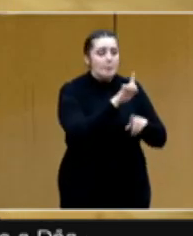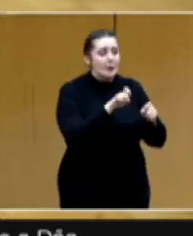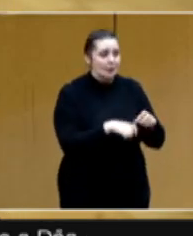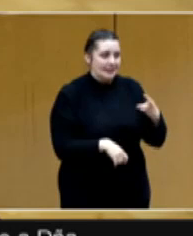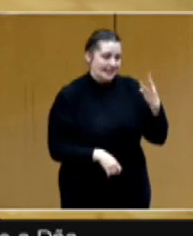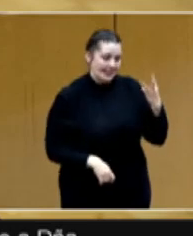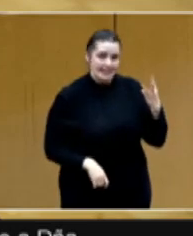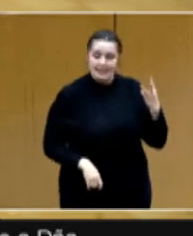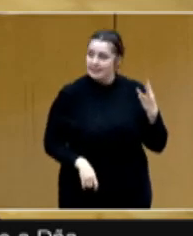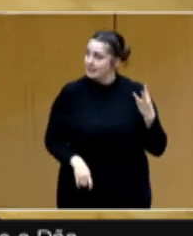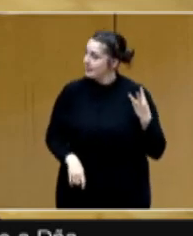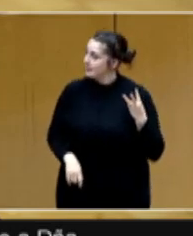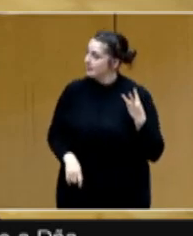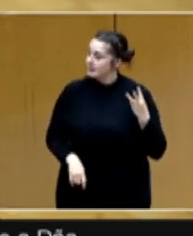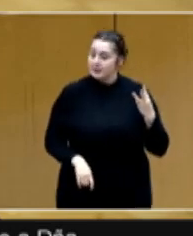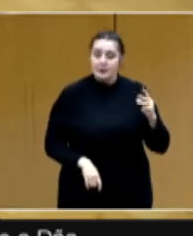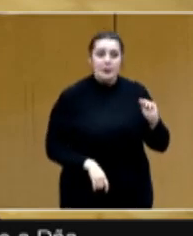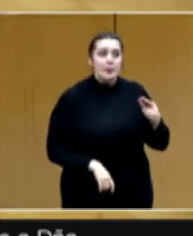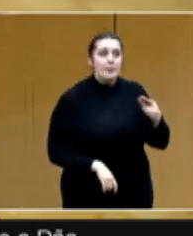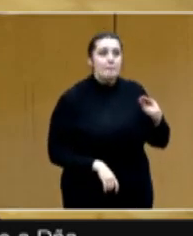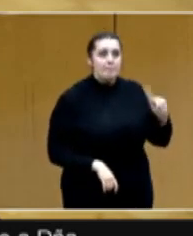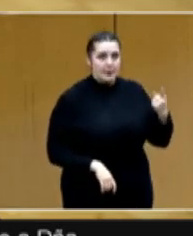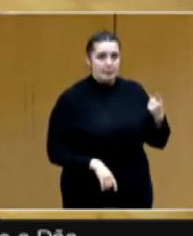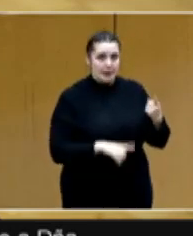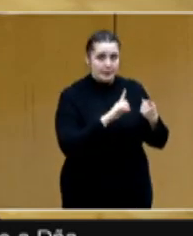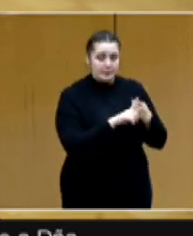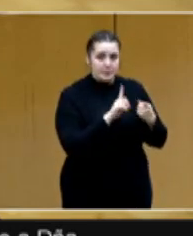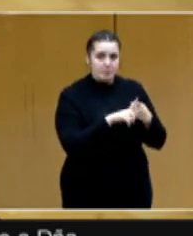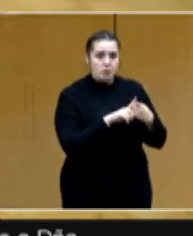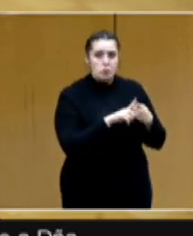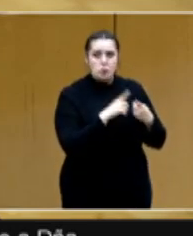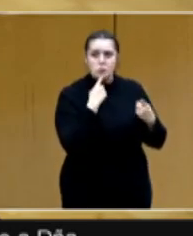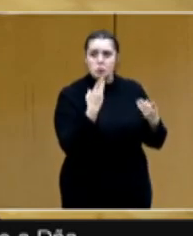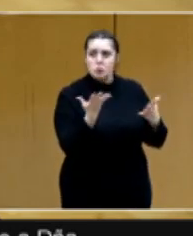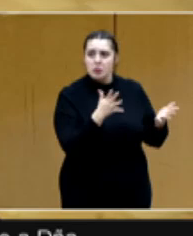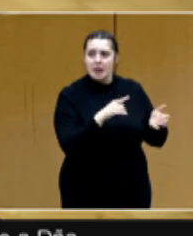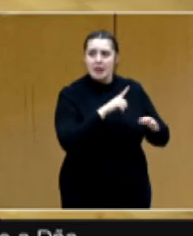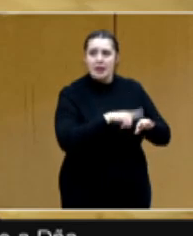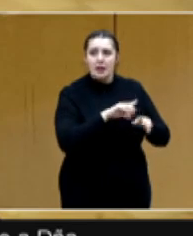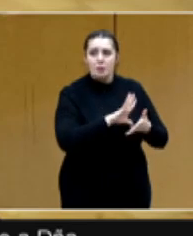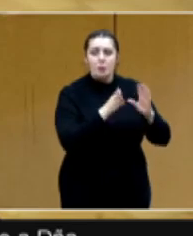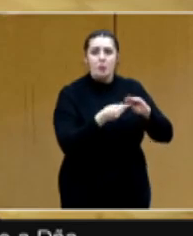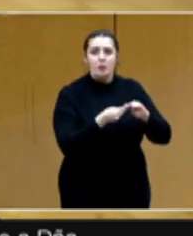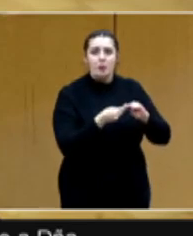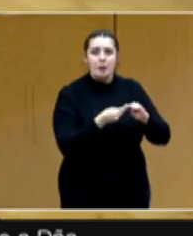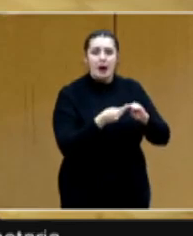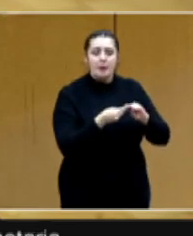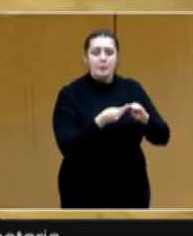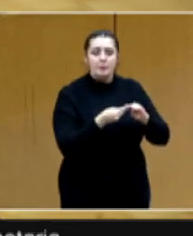la primera es Cuál será aproximadamente el tiempo y modo de adaptación o ajuste de